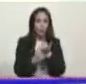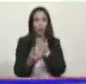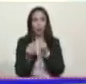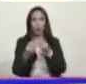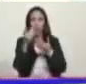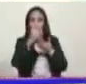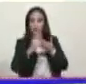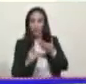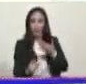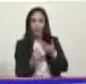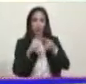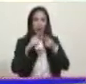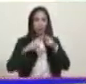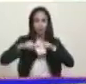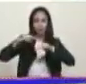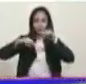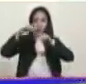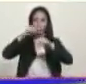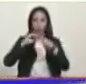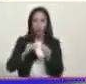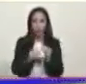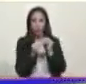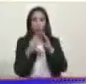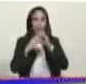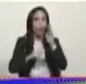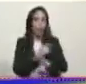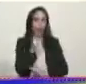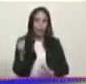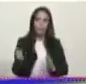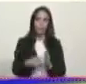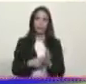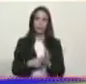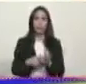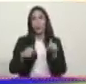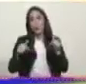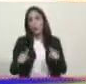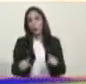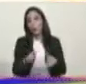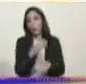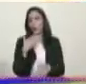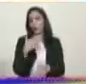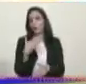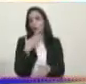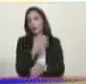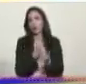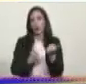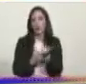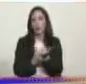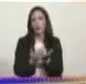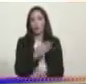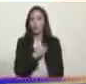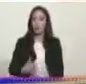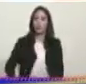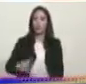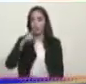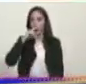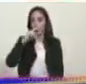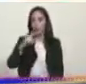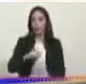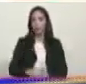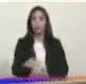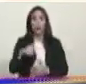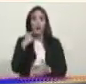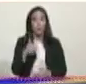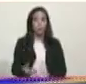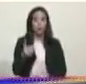la arquitectura y posteriormente la construcción, que hoy, gracias a usted, presidente, es importante que Venezuela sepa que usted,